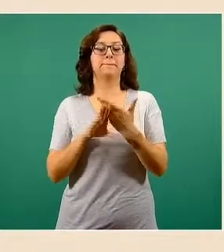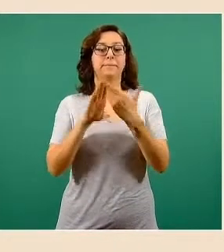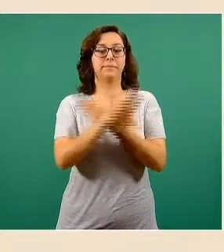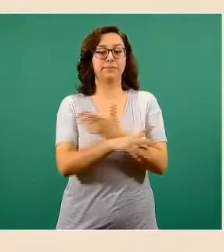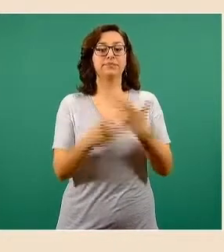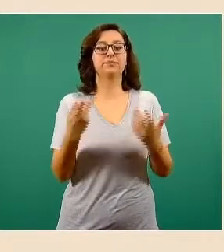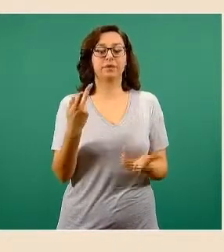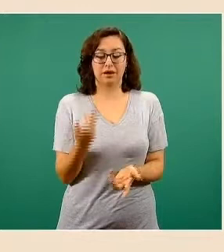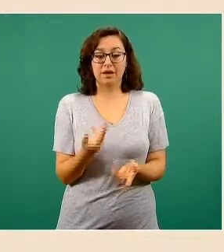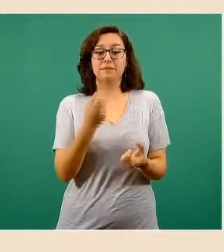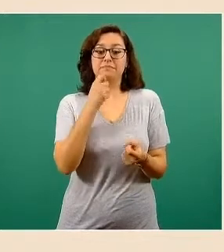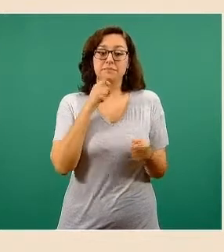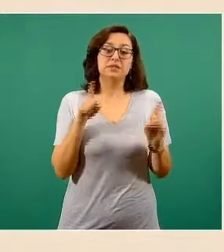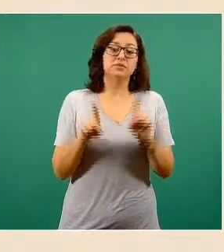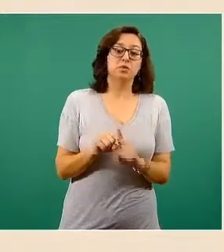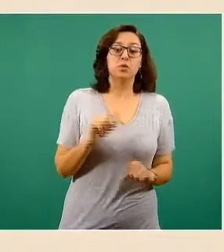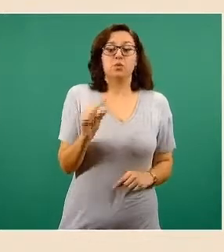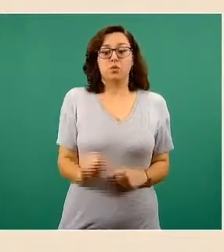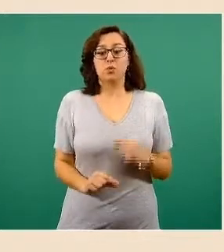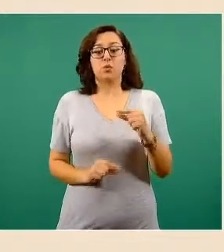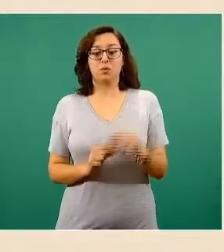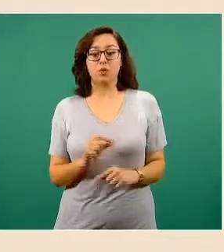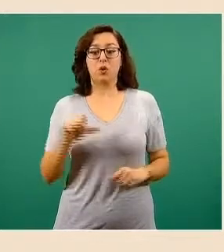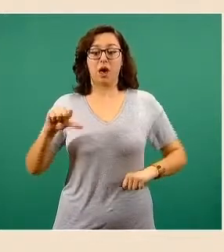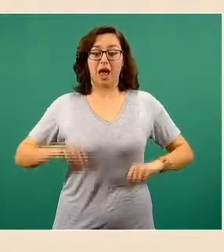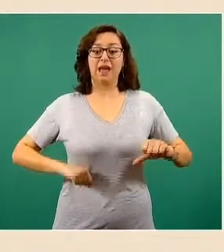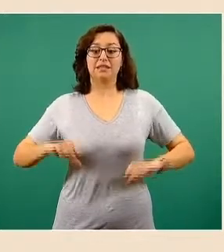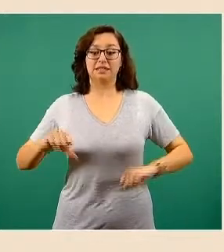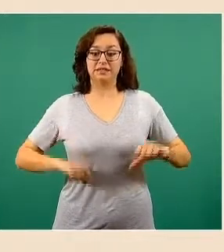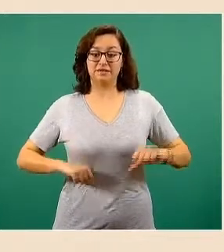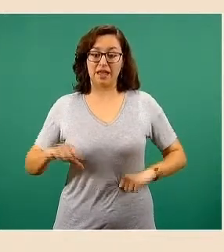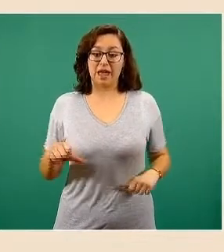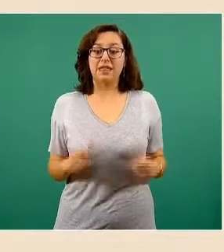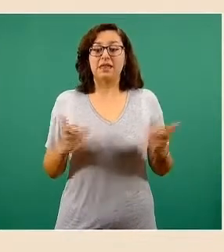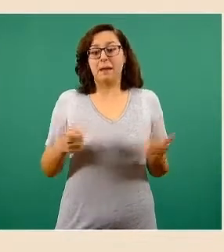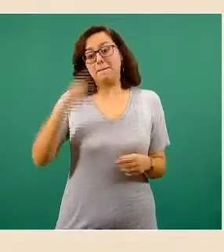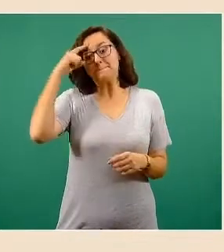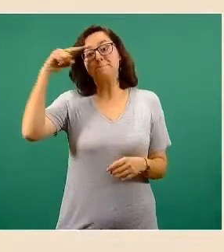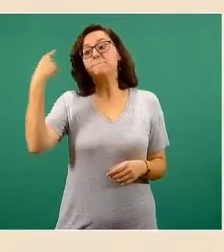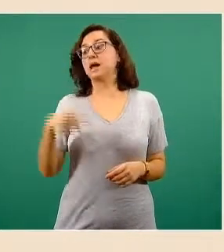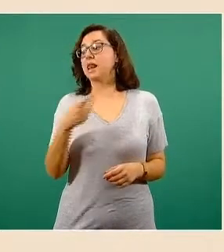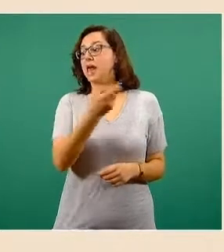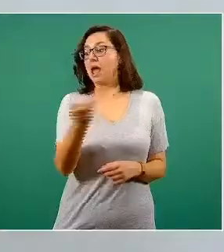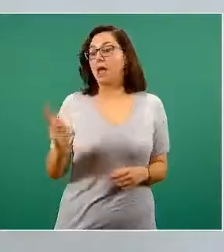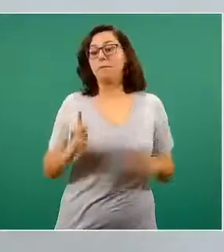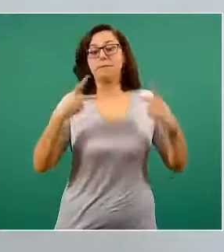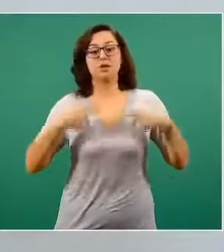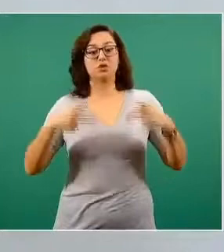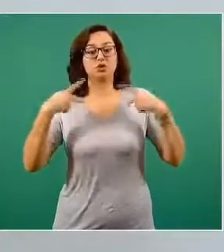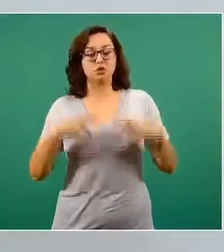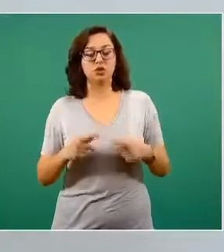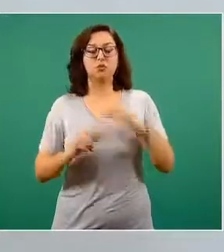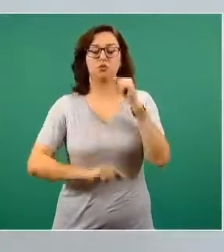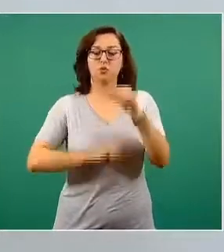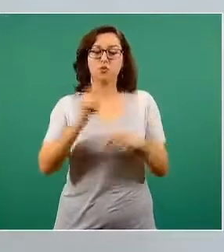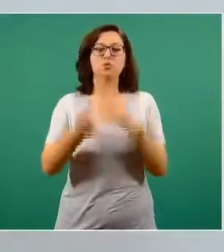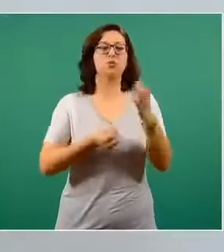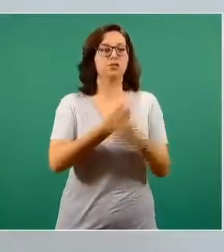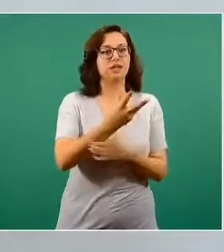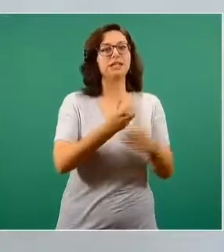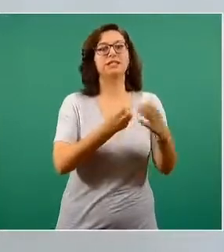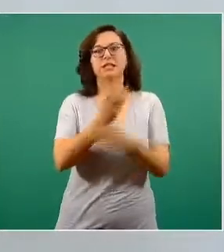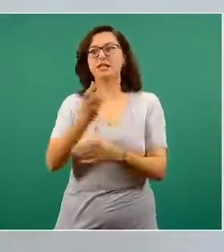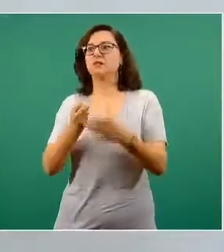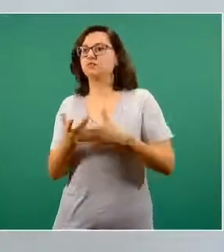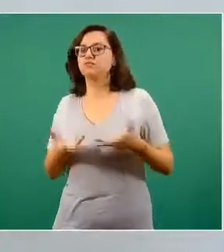también haya poco a poco actividades que le permitan a la ciudadanía apropiarse del espacio público de manera segura y poco a poco ir